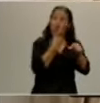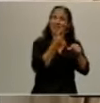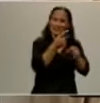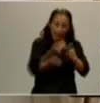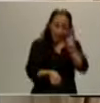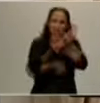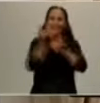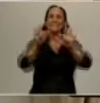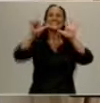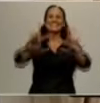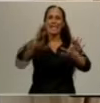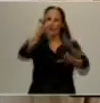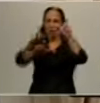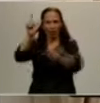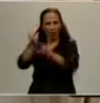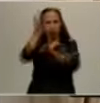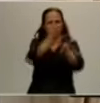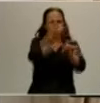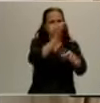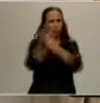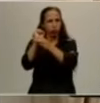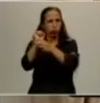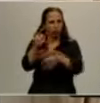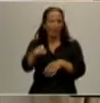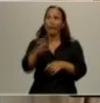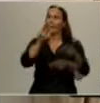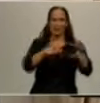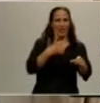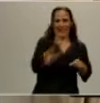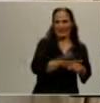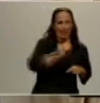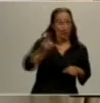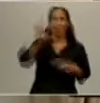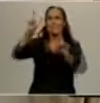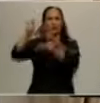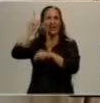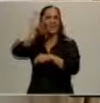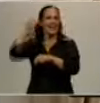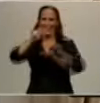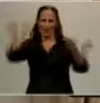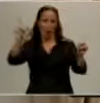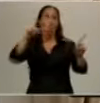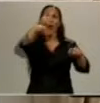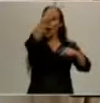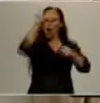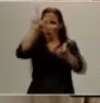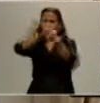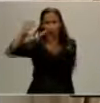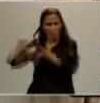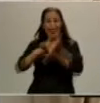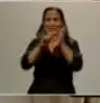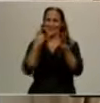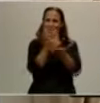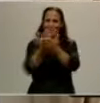7 juristas de prestigio internacional, que no podían ser ni argentinos ni iraníes, no para juzgar porque no